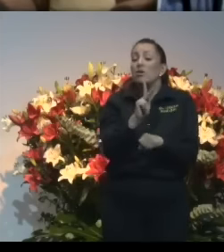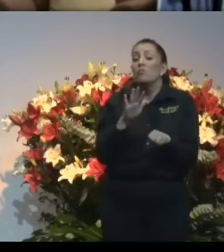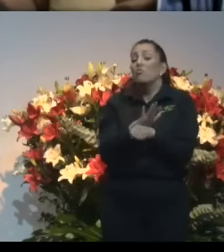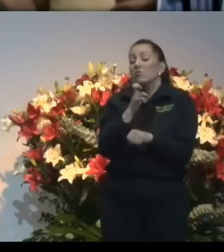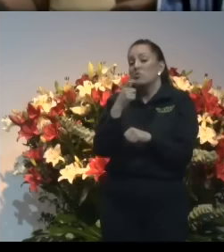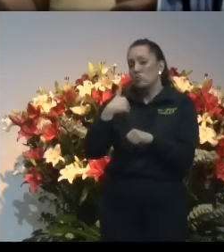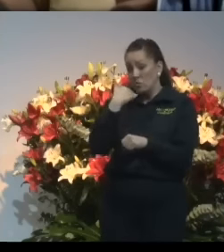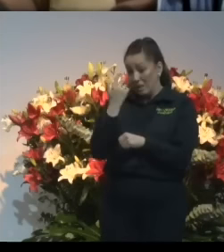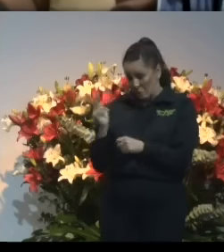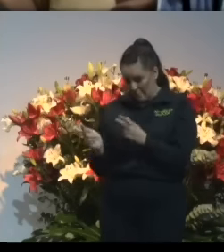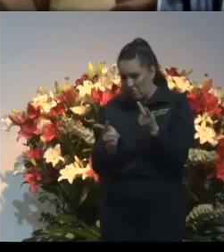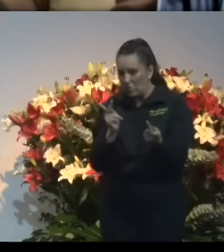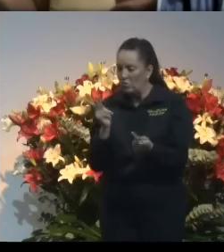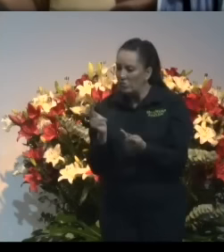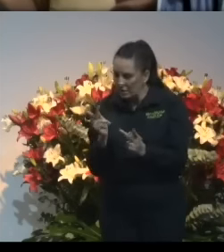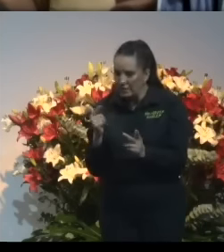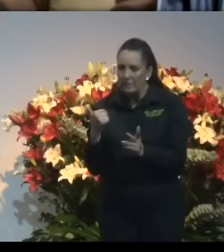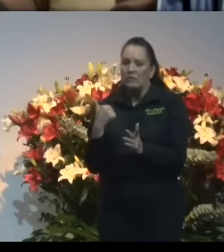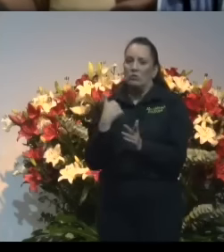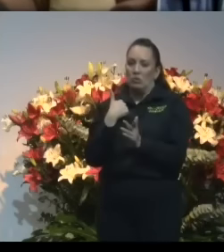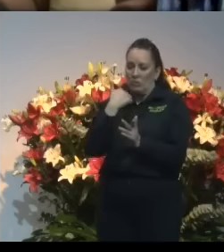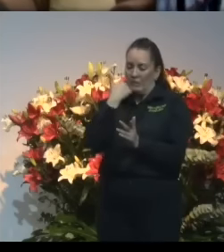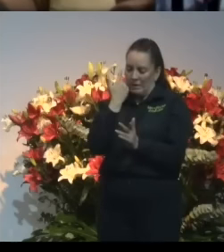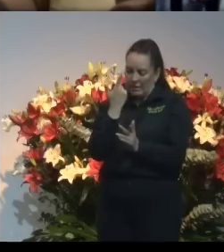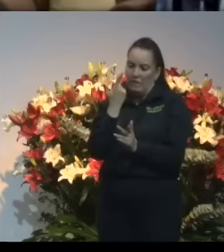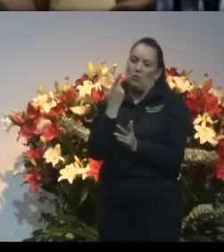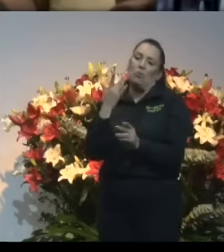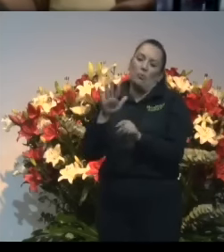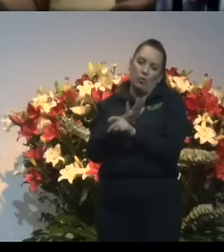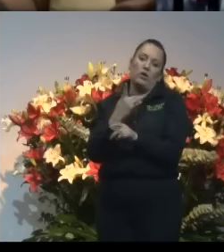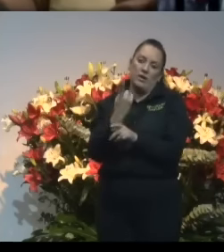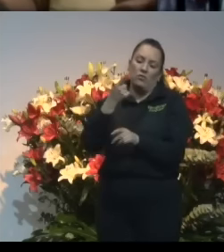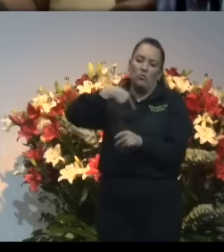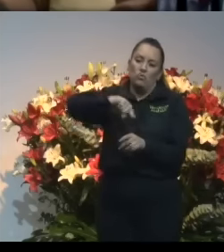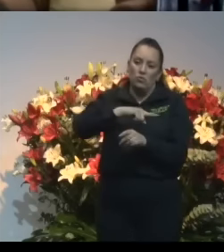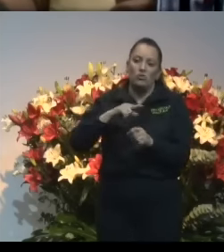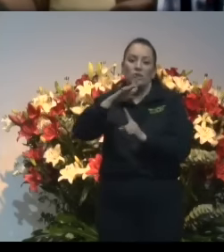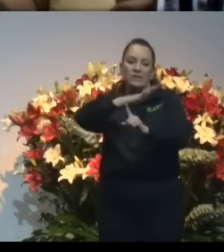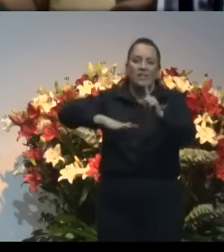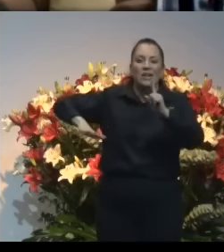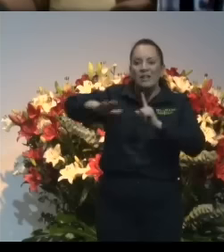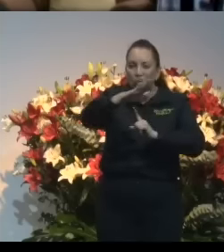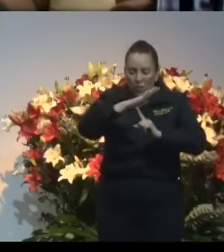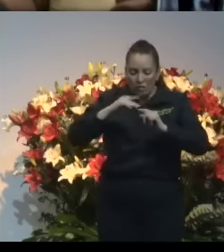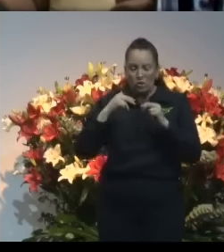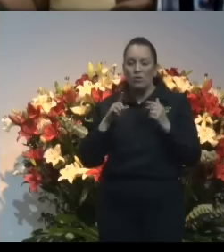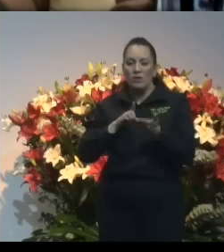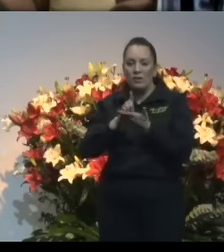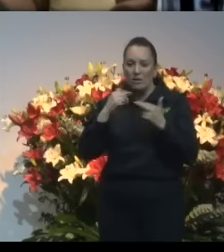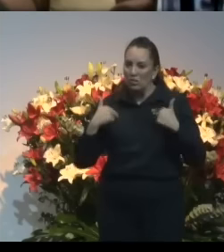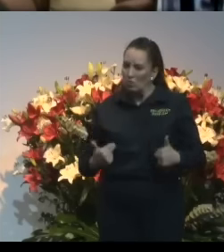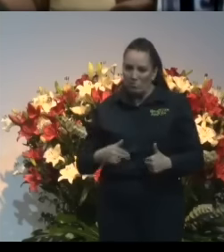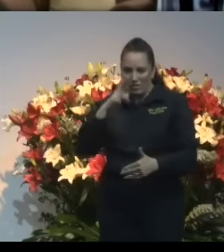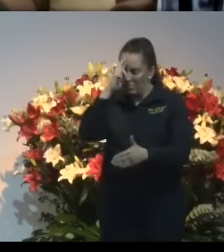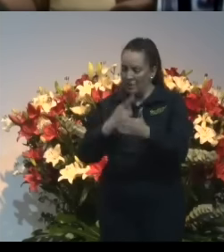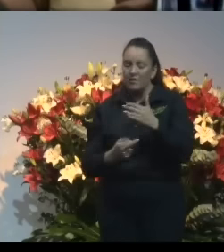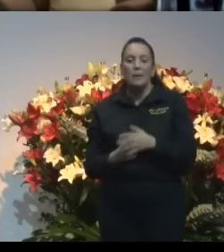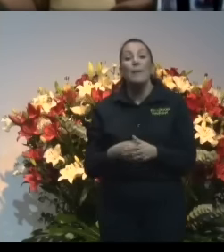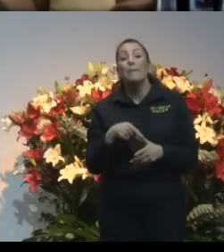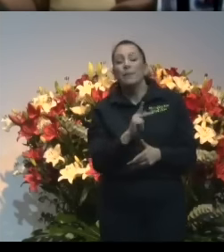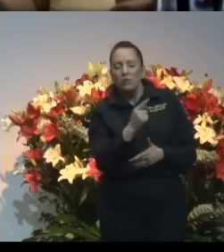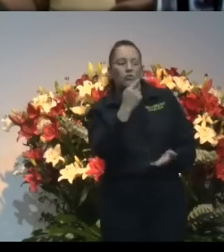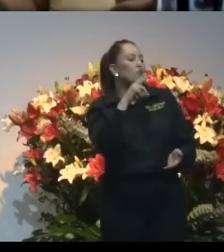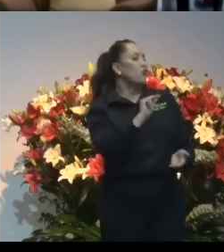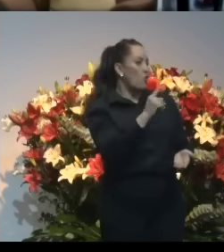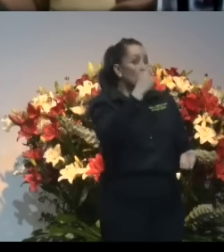enfoque y trato a pesar de que esto es lo que ha generado la grave crisis humanitaria? No, a ver, yo creo que lo que dije es que la